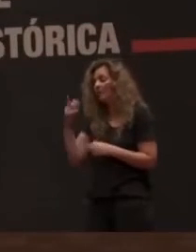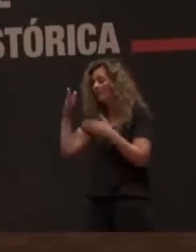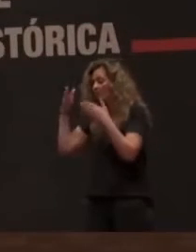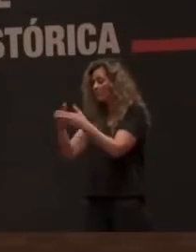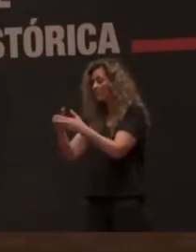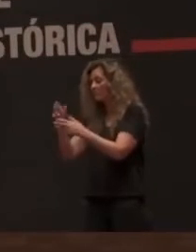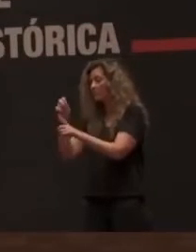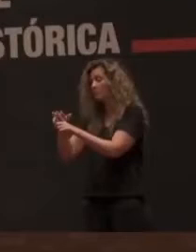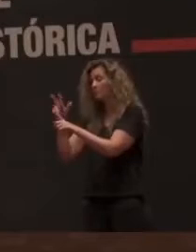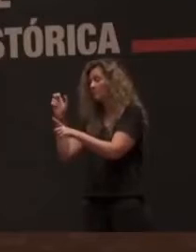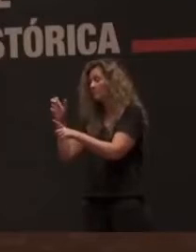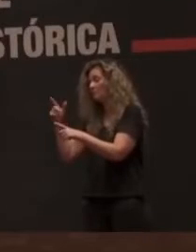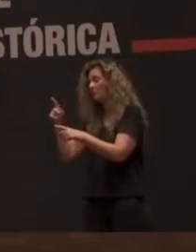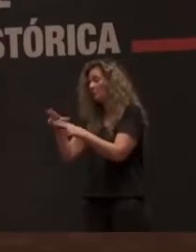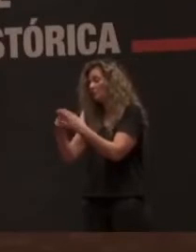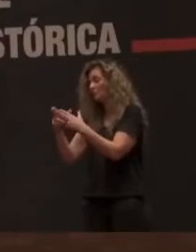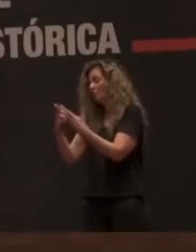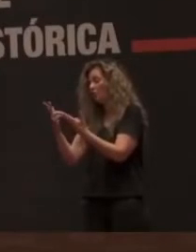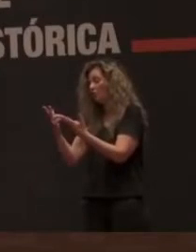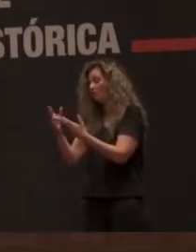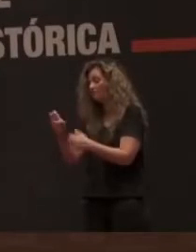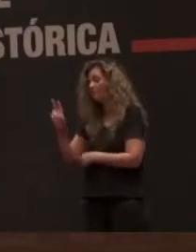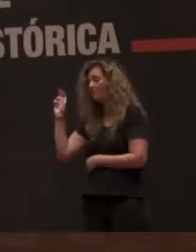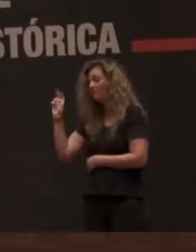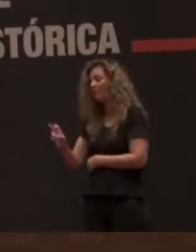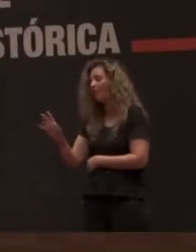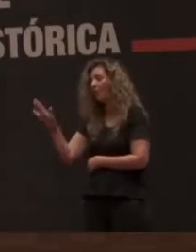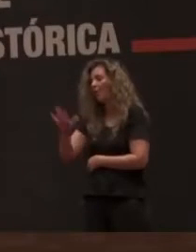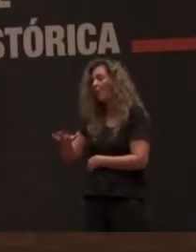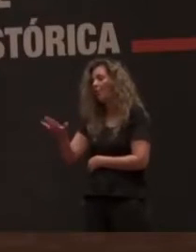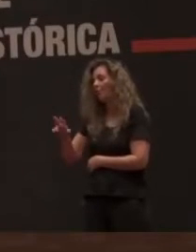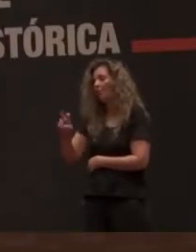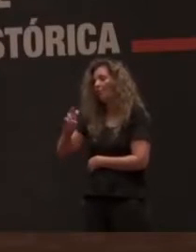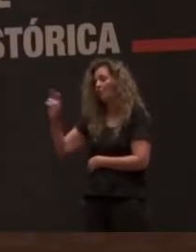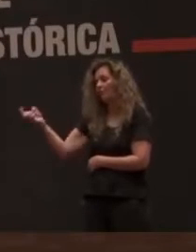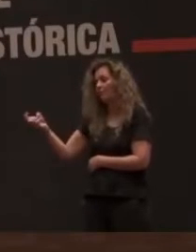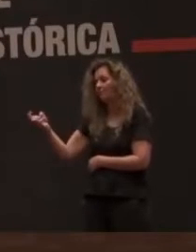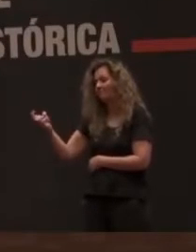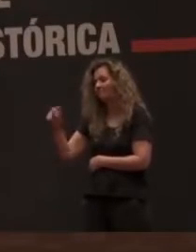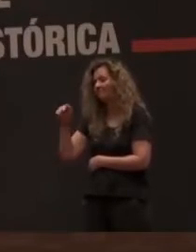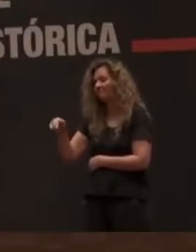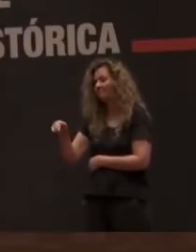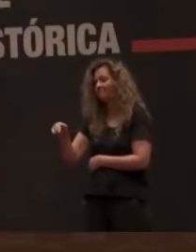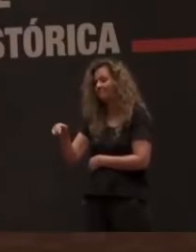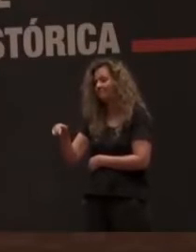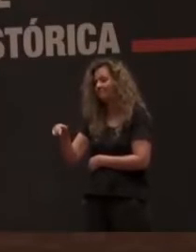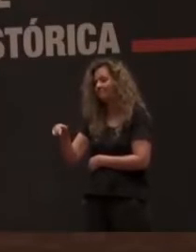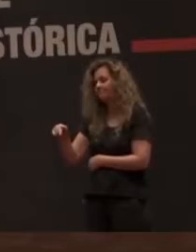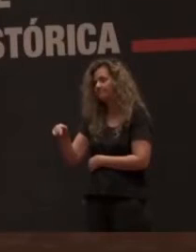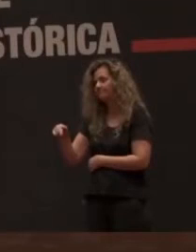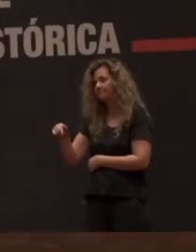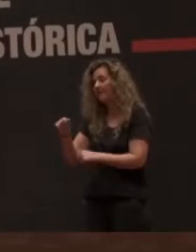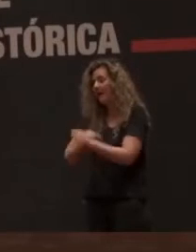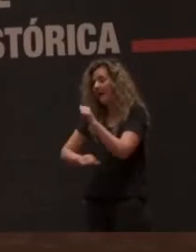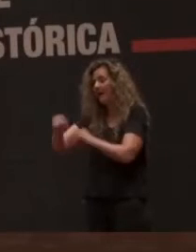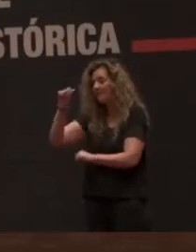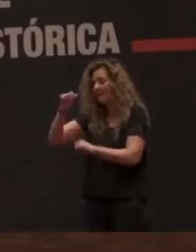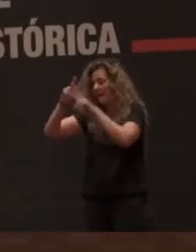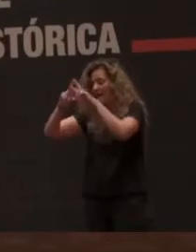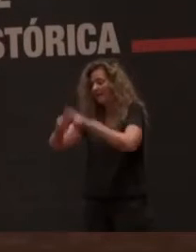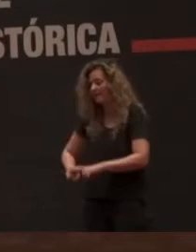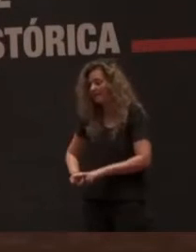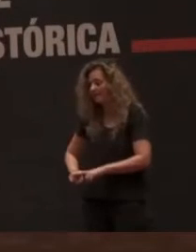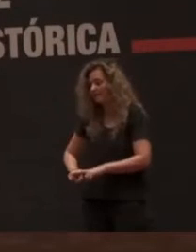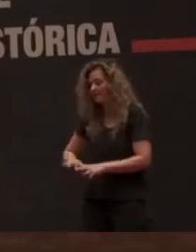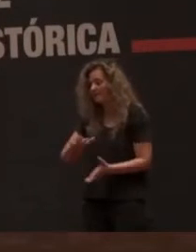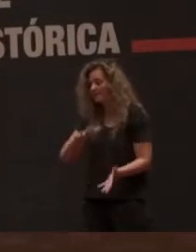sociológicos estaban guiados por otra premisa. Los enfoques sociológicos, básicamente, lo que partían era el análisis de